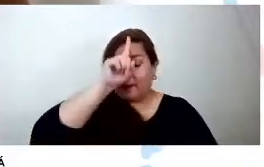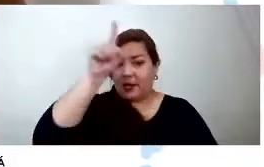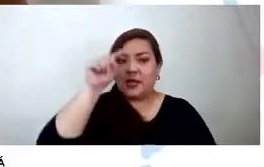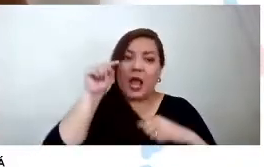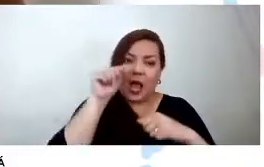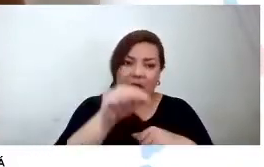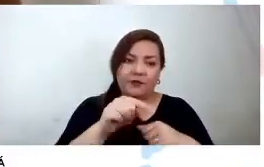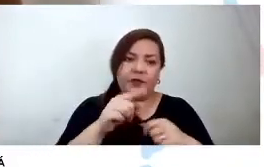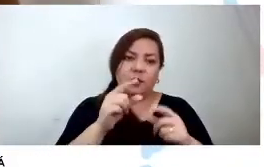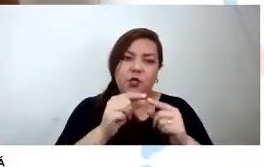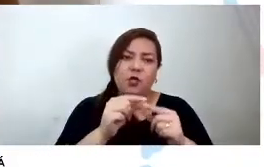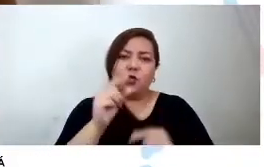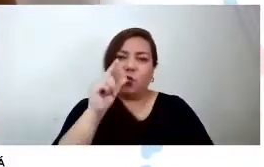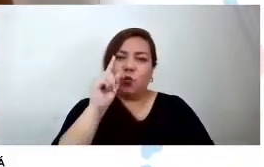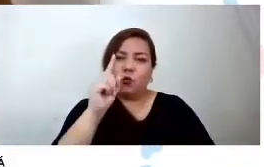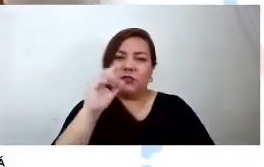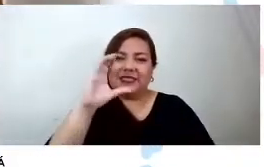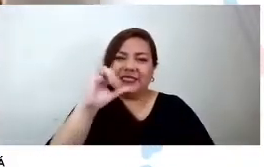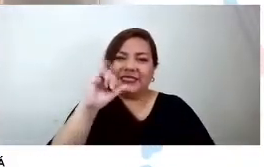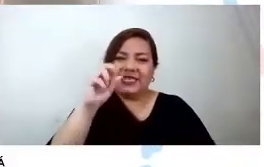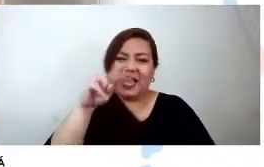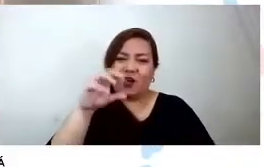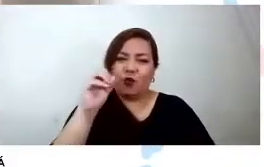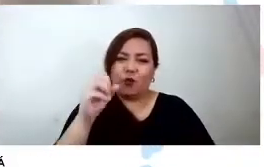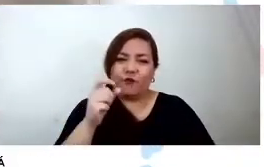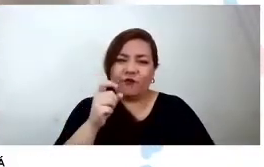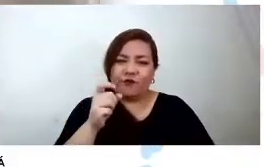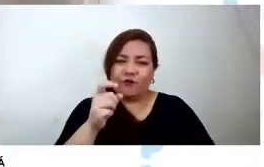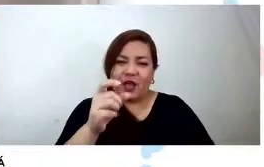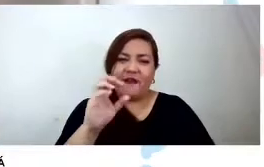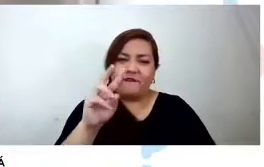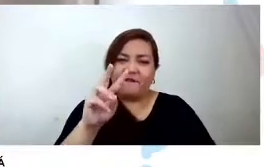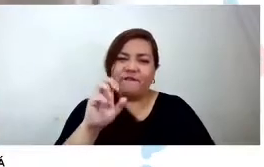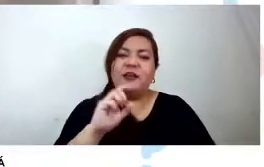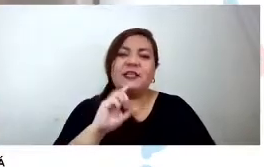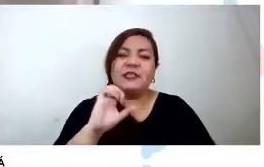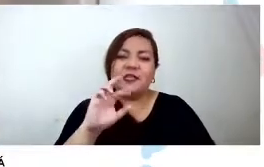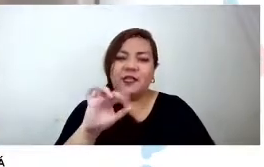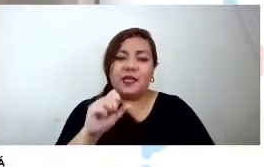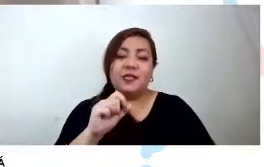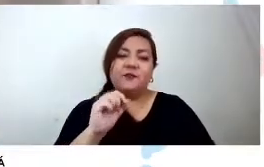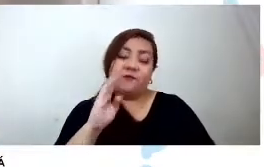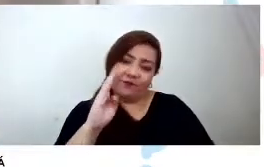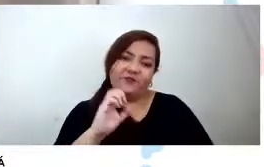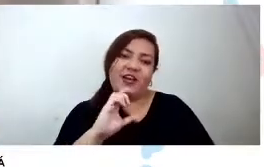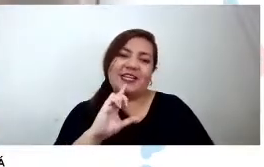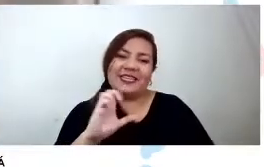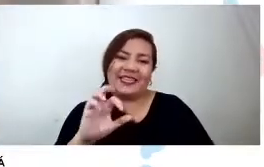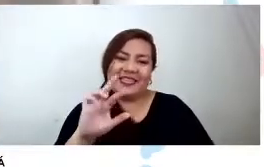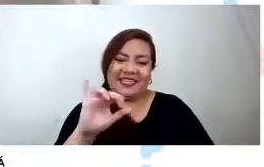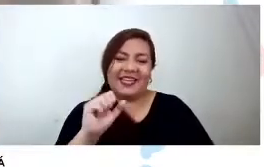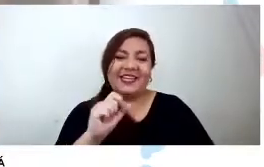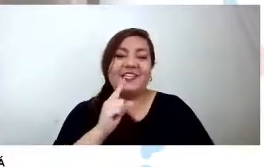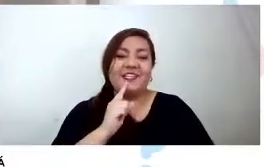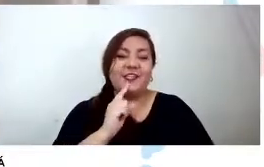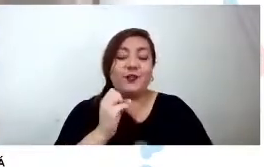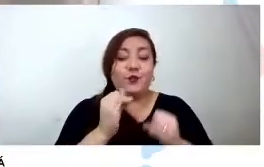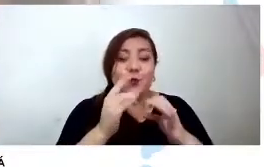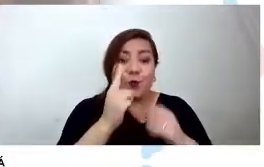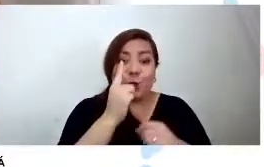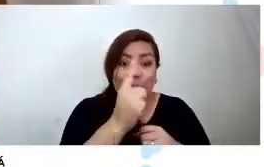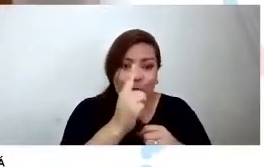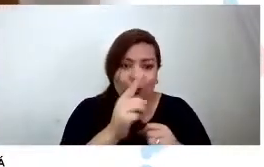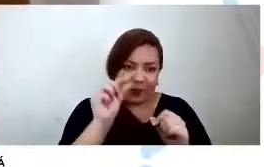de cianobacteria, que tiene el número 1 incluso, todavía se conserva